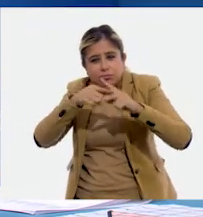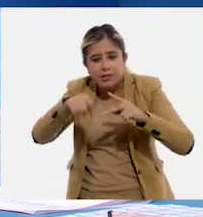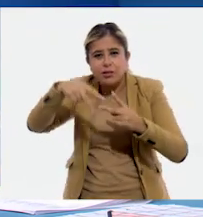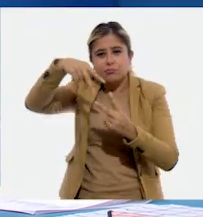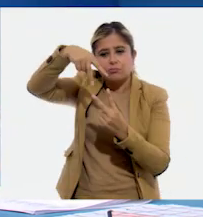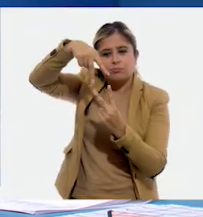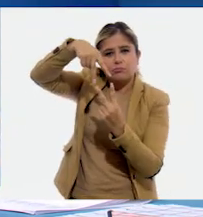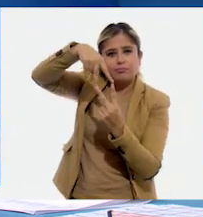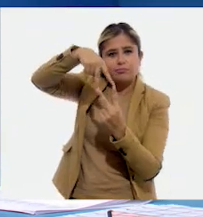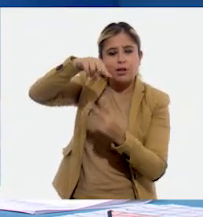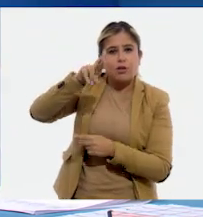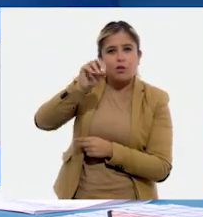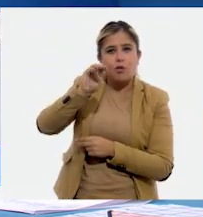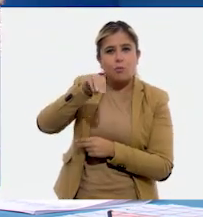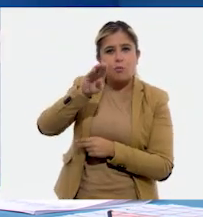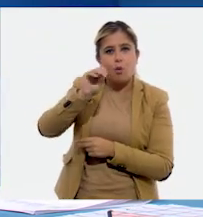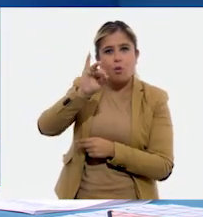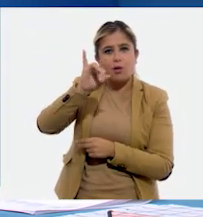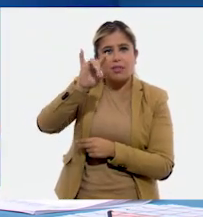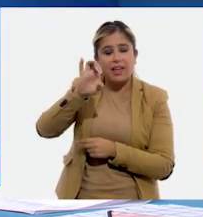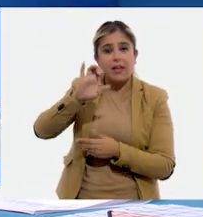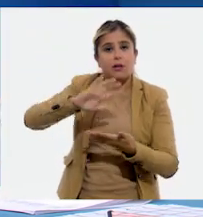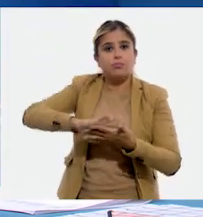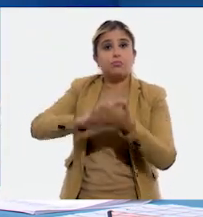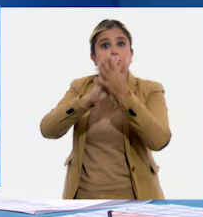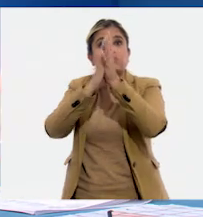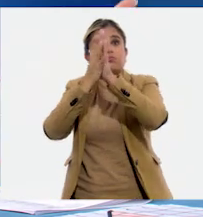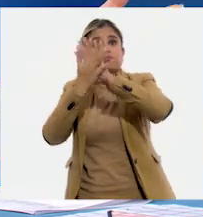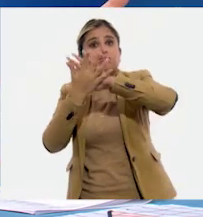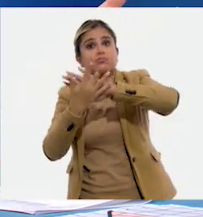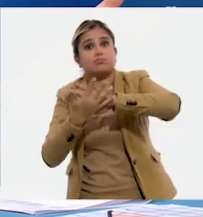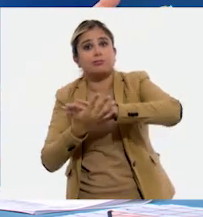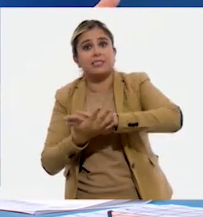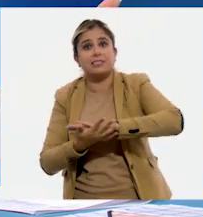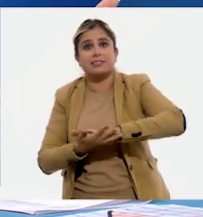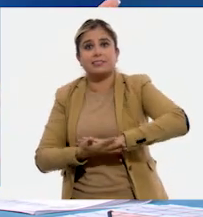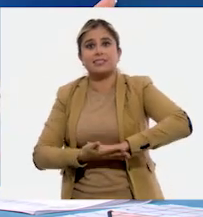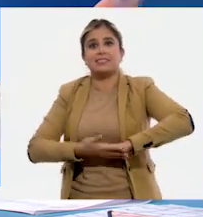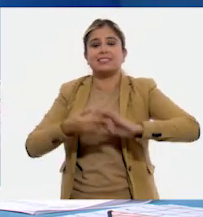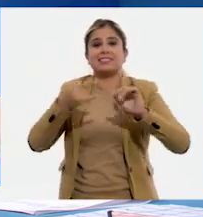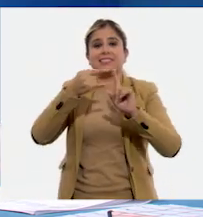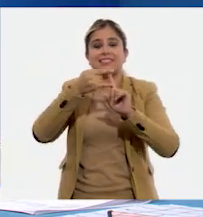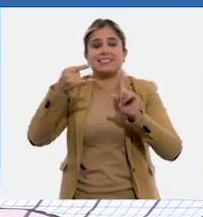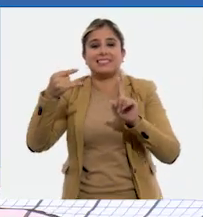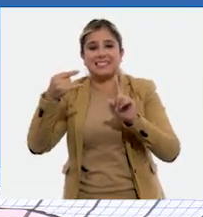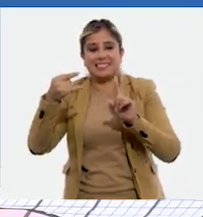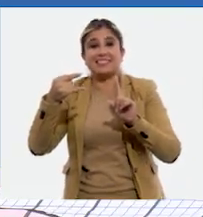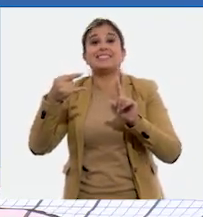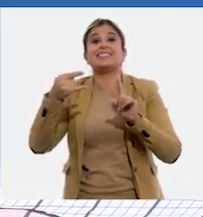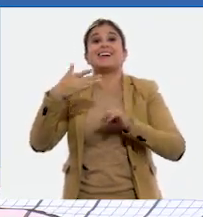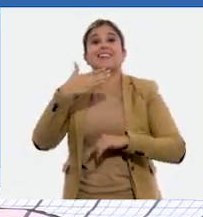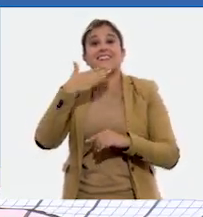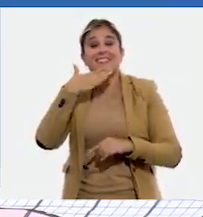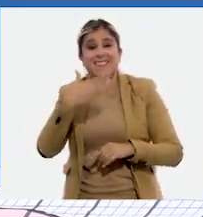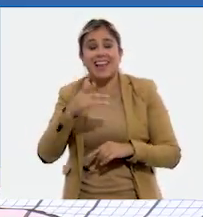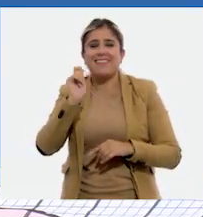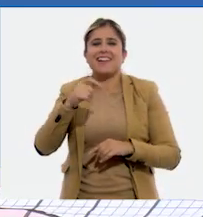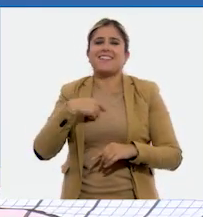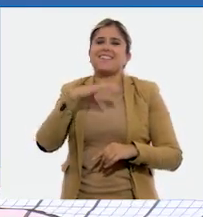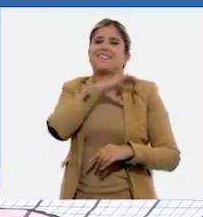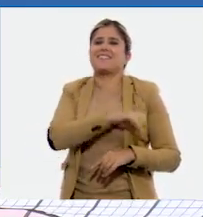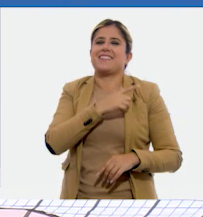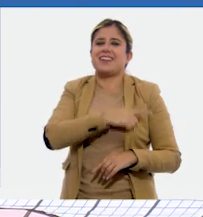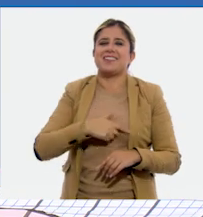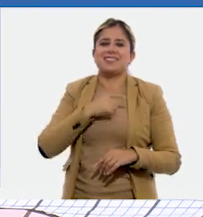su transformación en rectángulo. ¿Están listos para trabajar el día de hoy? ¡Sí! ¡Me encanta la